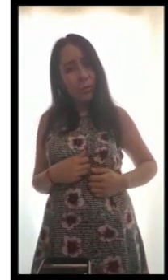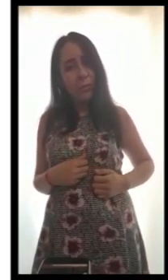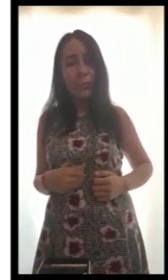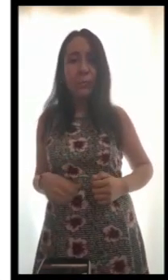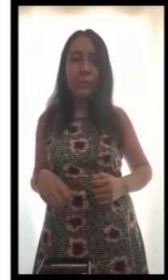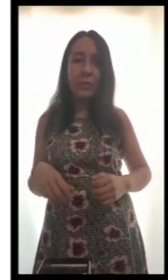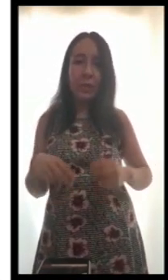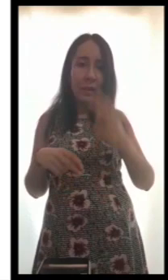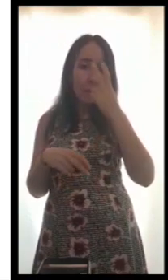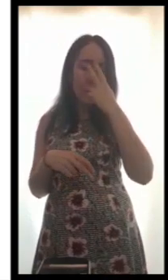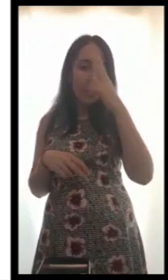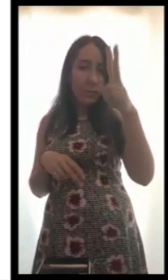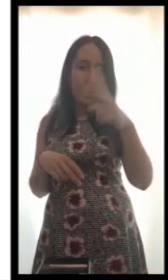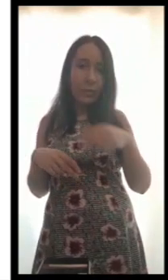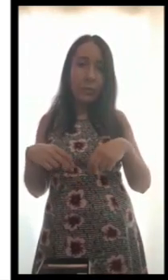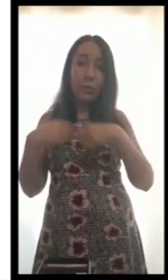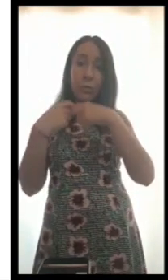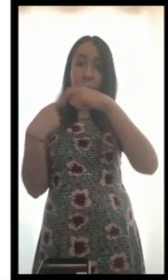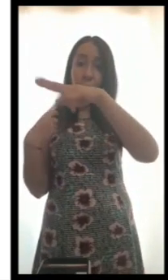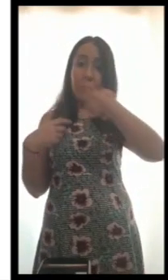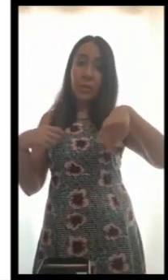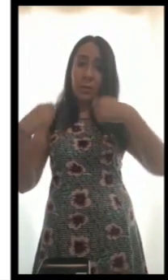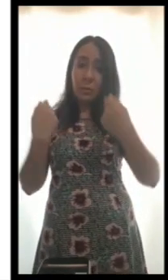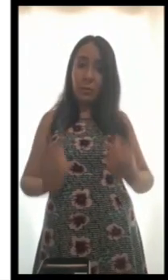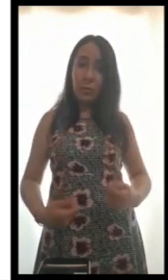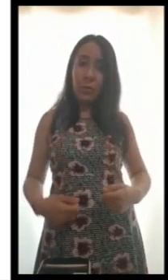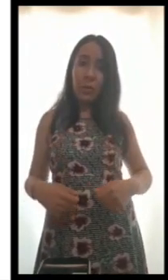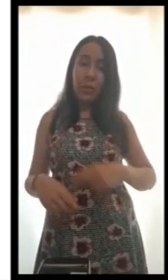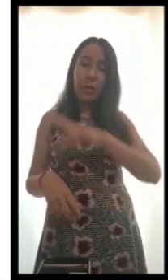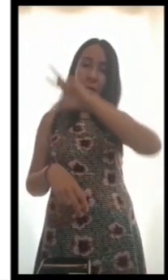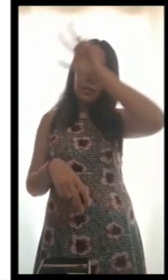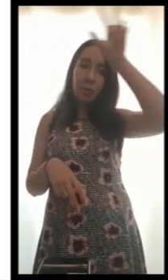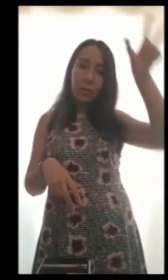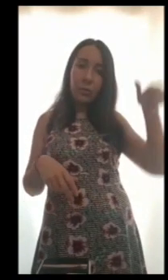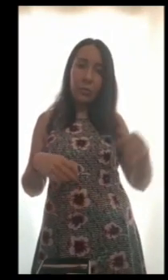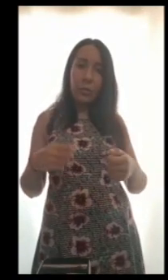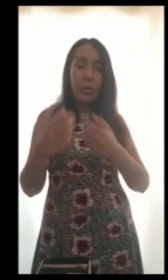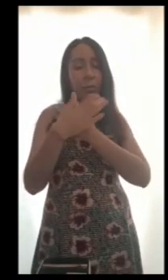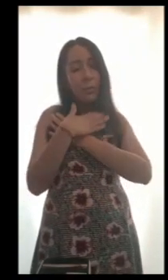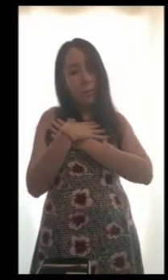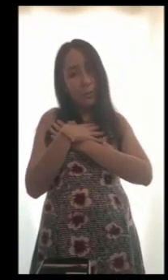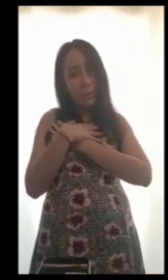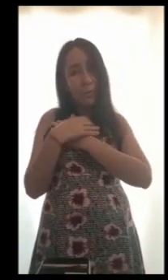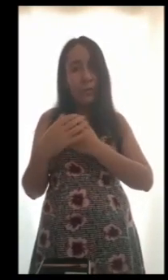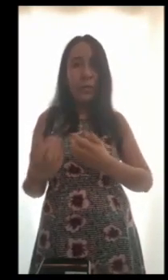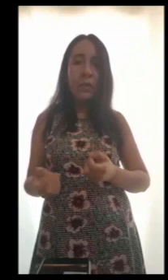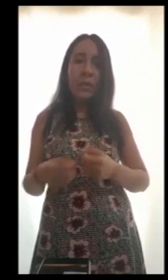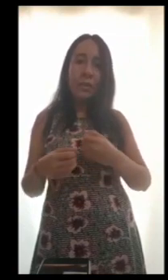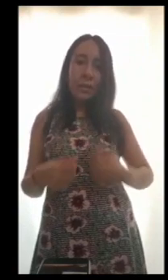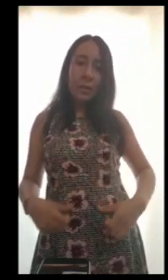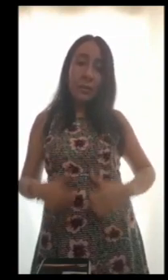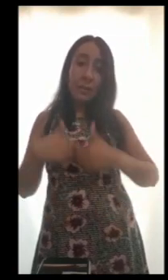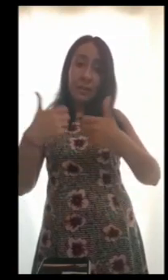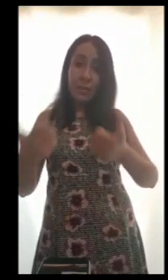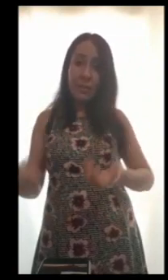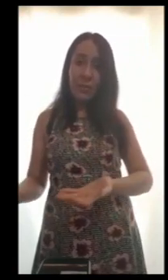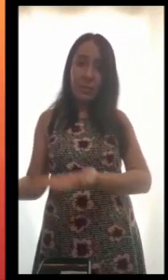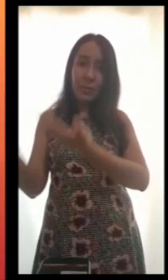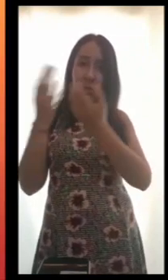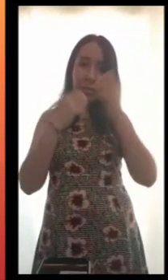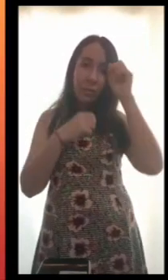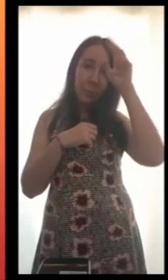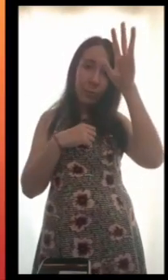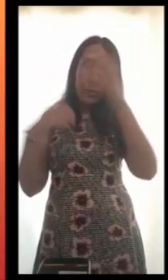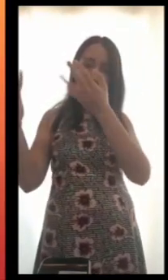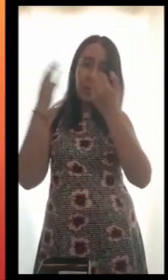ver con nuestra actitud a este Dios amor que alivia el dolor y que ofrece siempre una luz